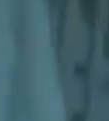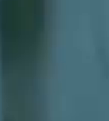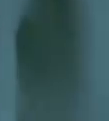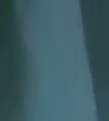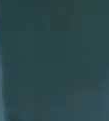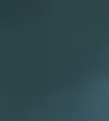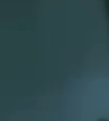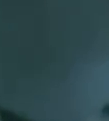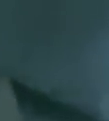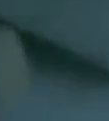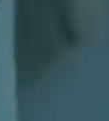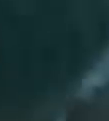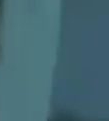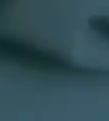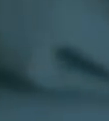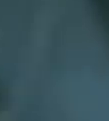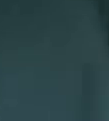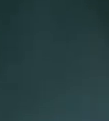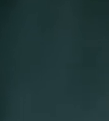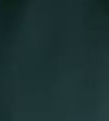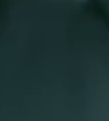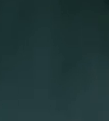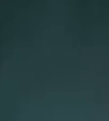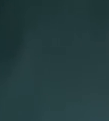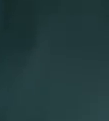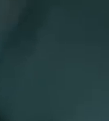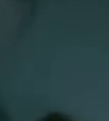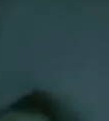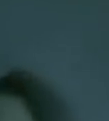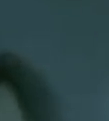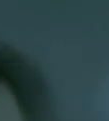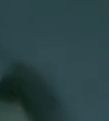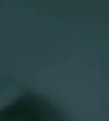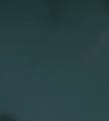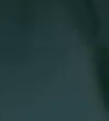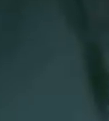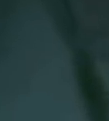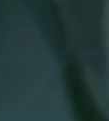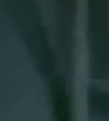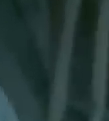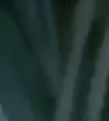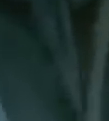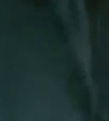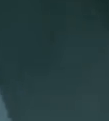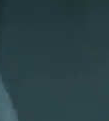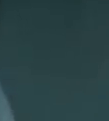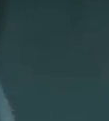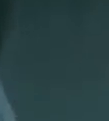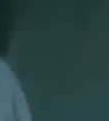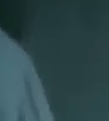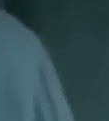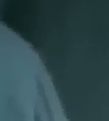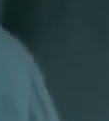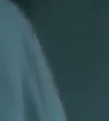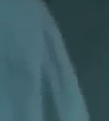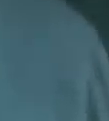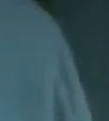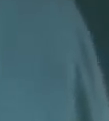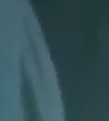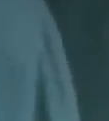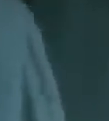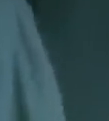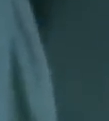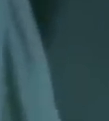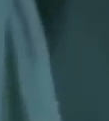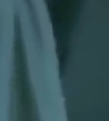Esa comida no es para ti, carajito. Esa comida es para los amos. Yo ya no tengo boca. Yo sé, y la tiene bien grandota. Por eso es que siempre llevas